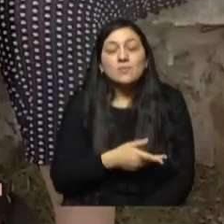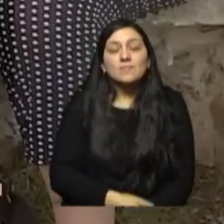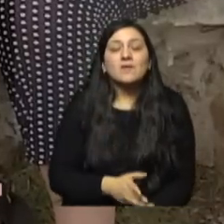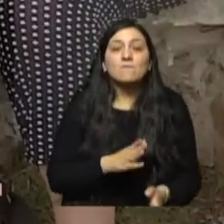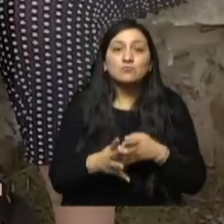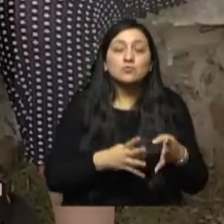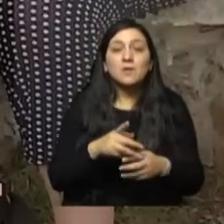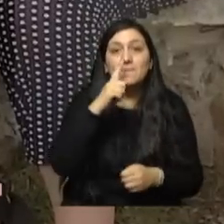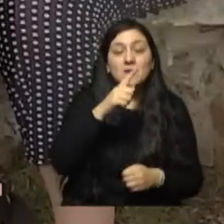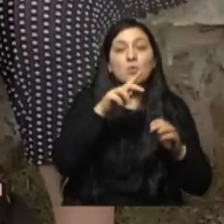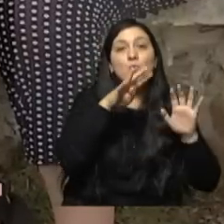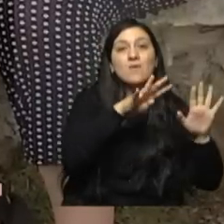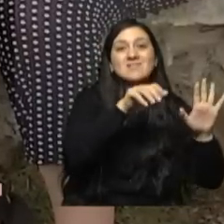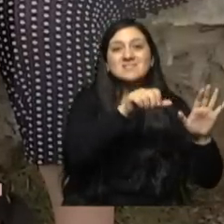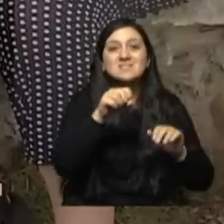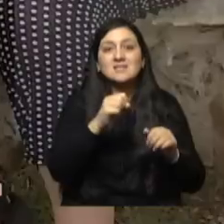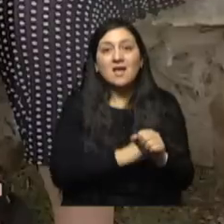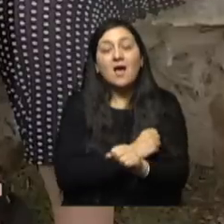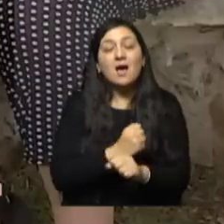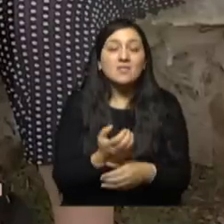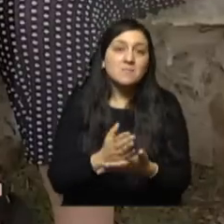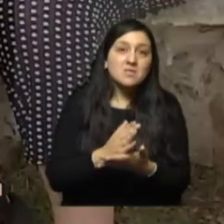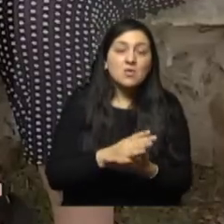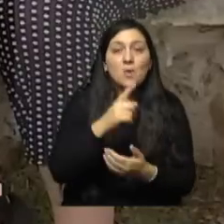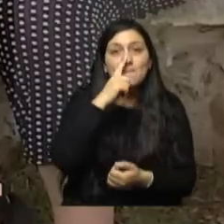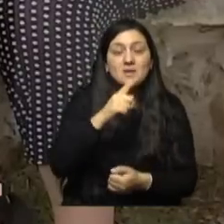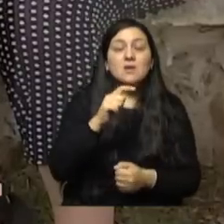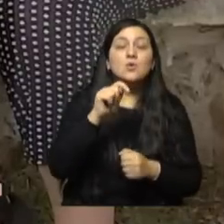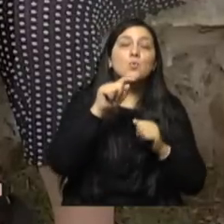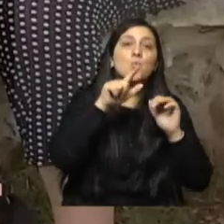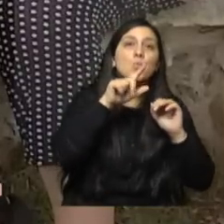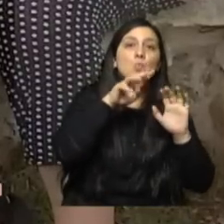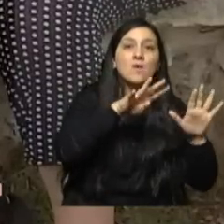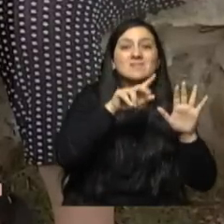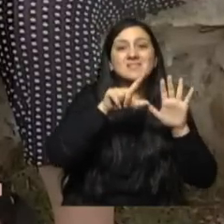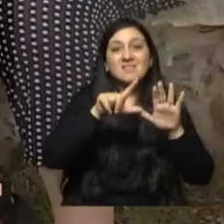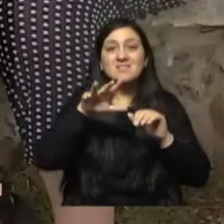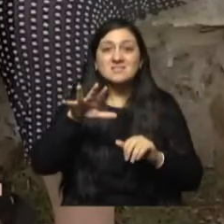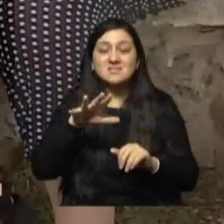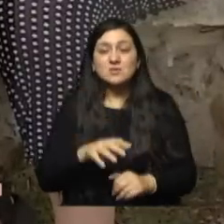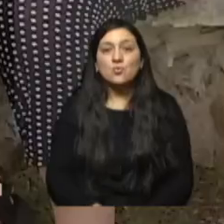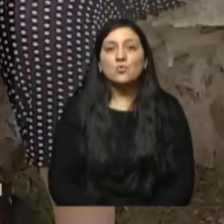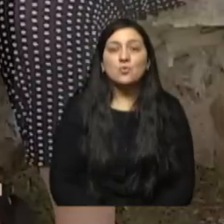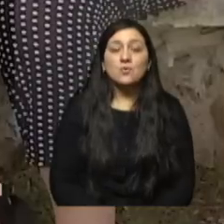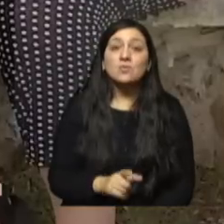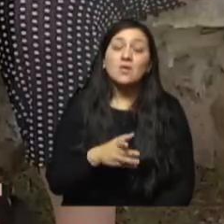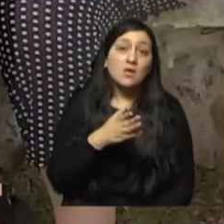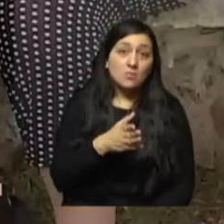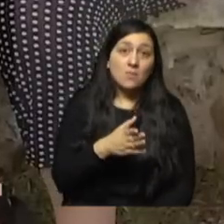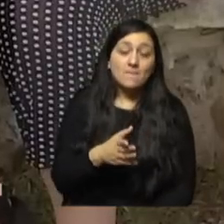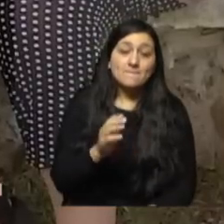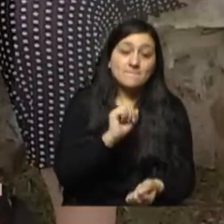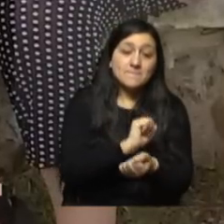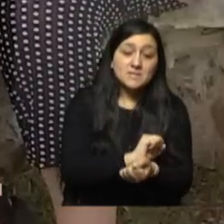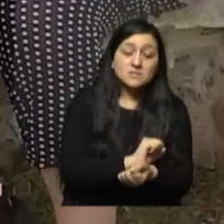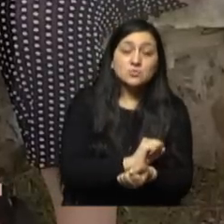hasta mediados de 1970, estamos hablando de 1975, donde pasaron presas y presos